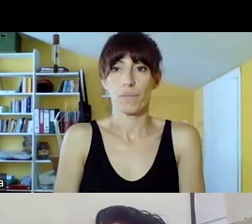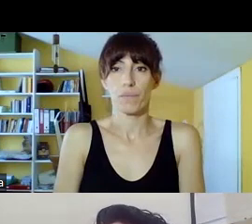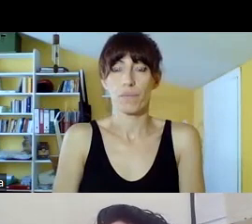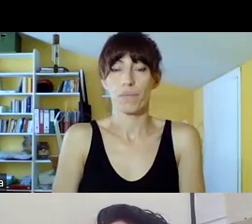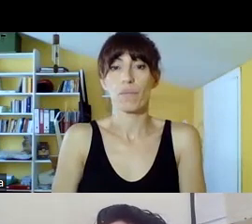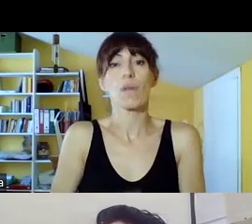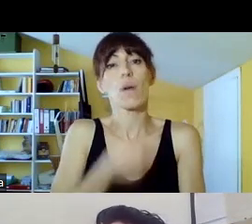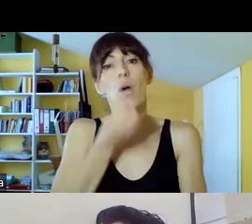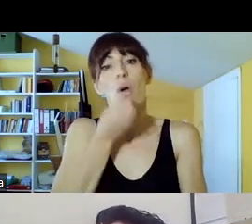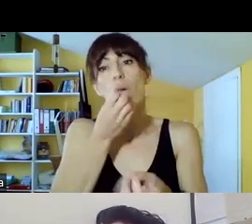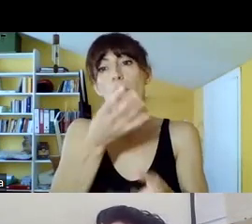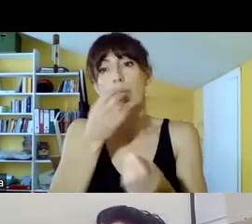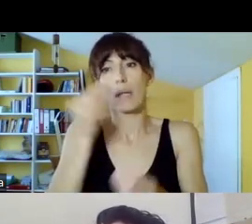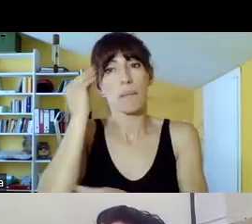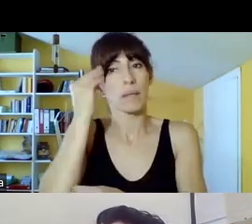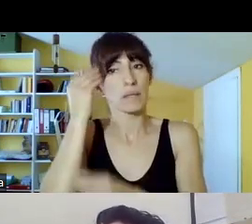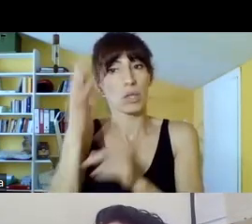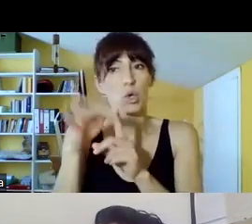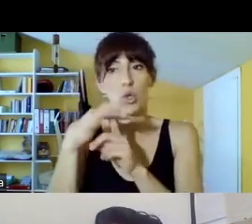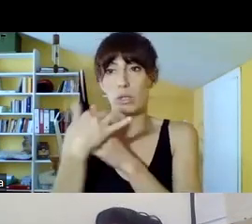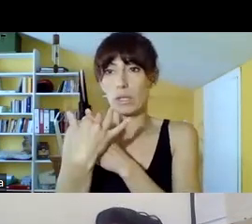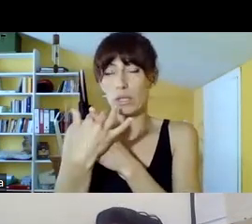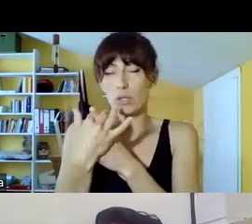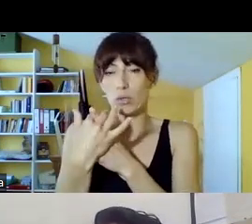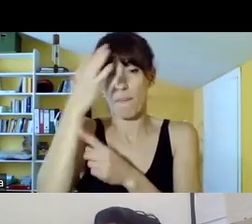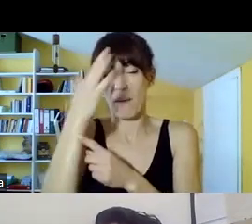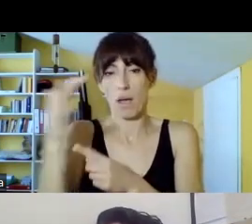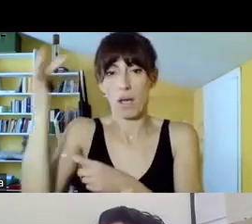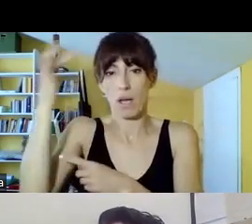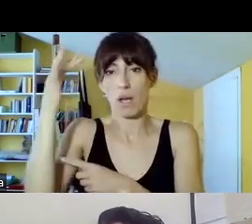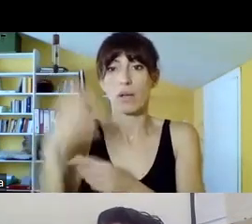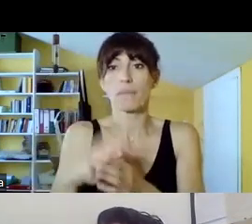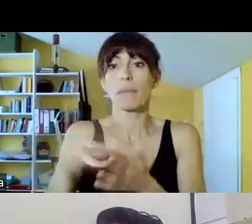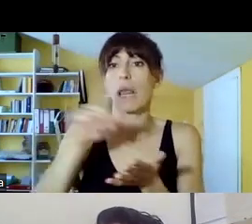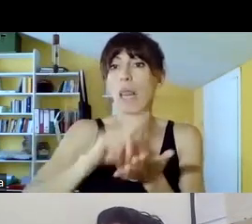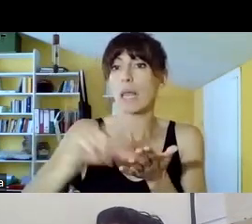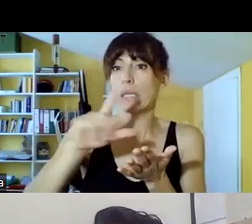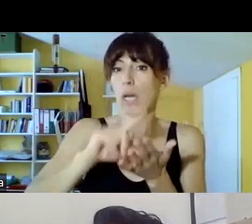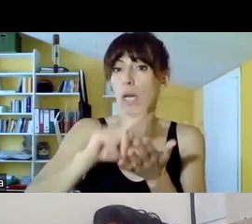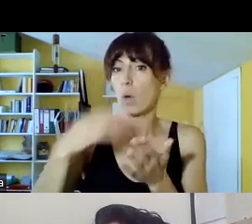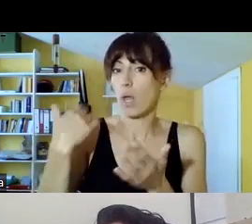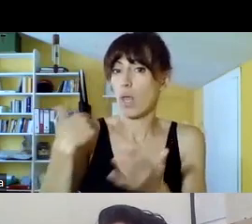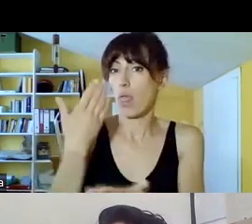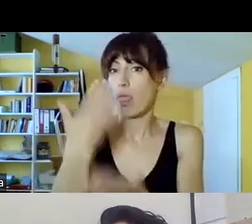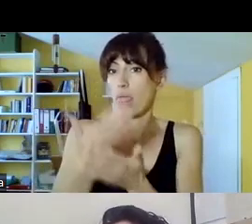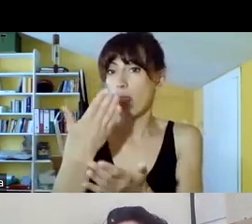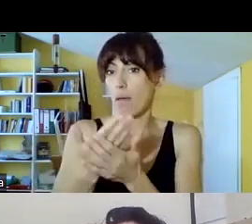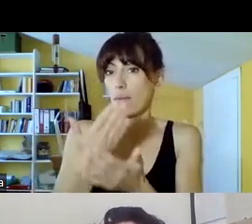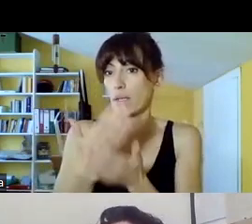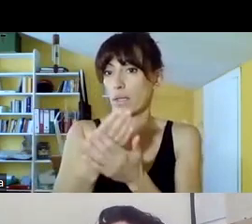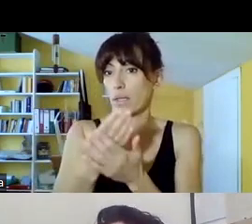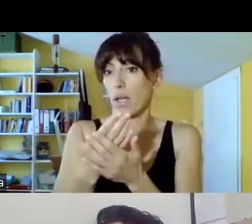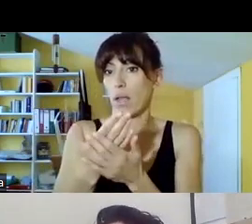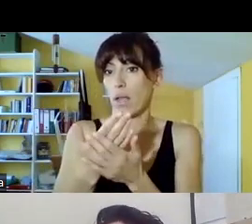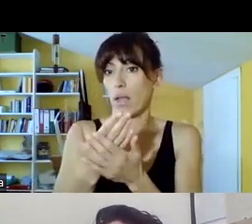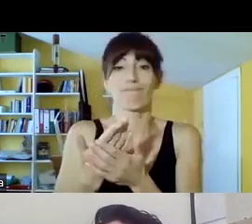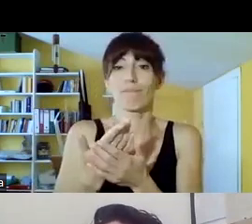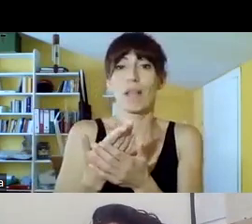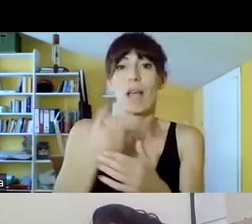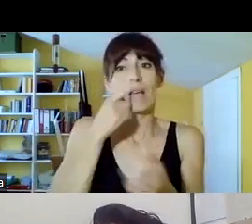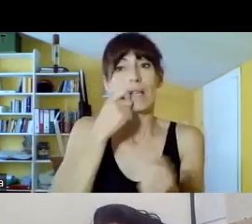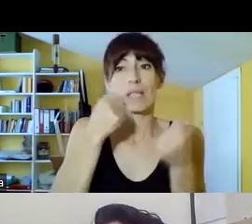en contexto, la literatura ha demostrado de manera consistente que la salud va más allá de